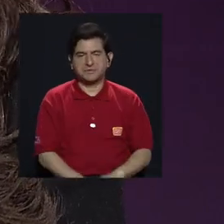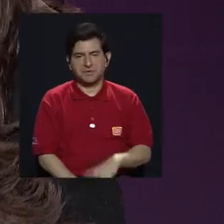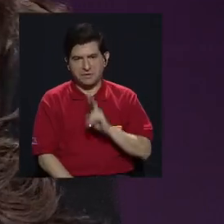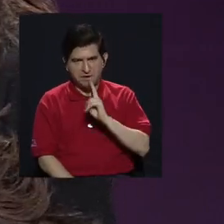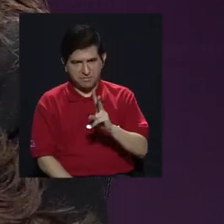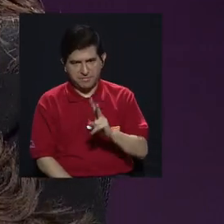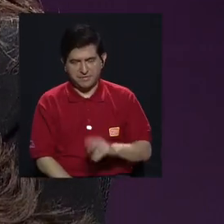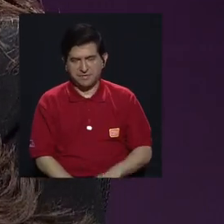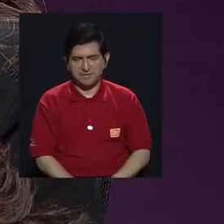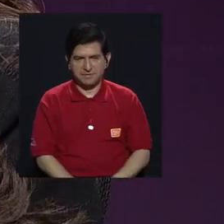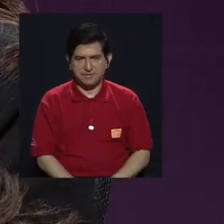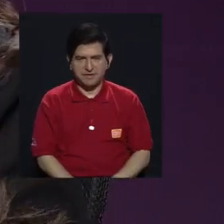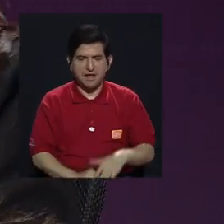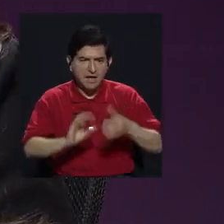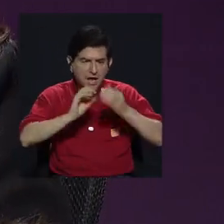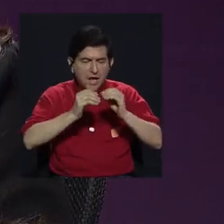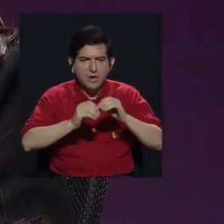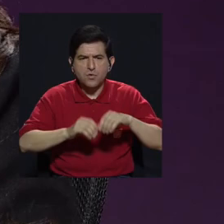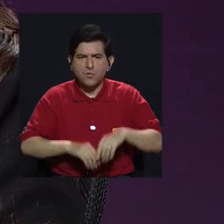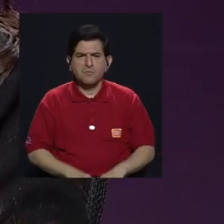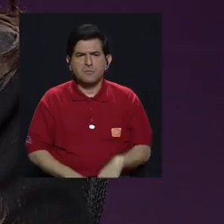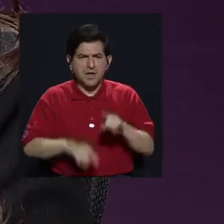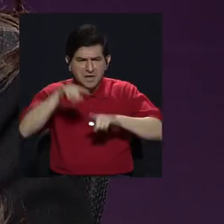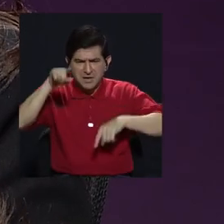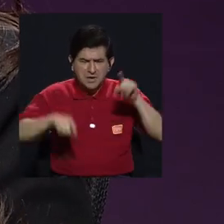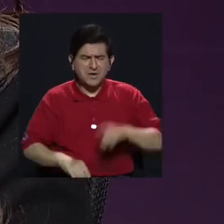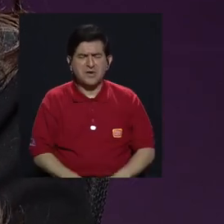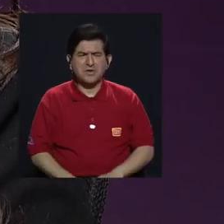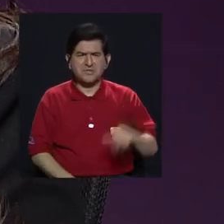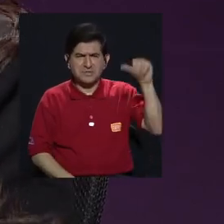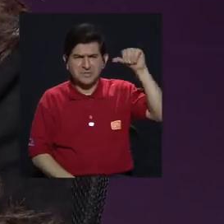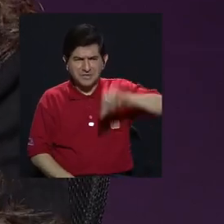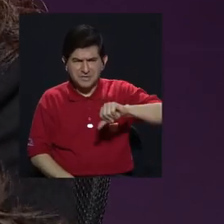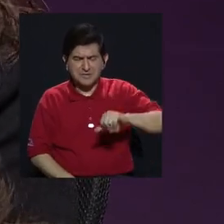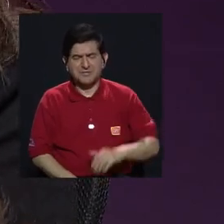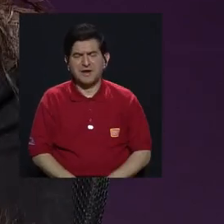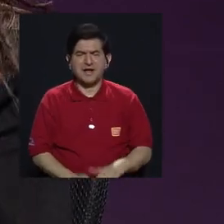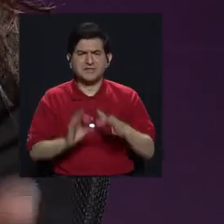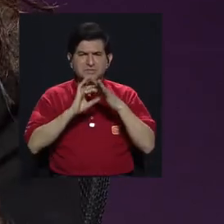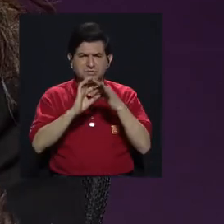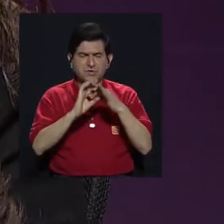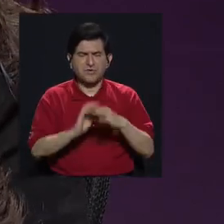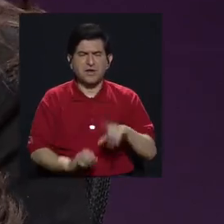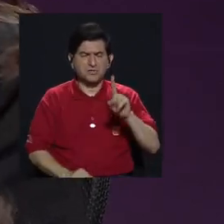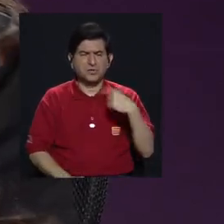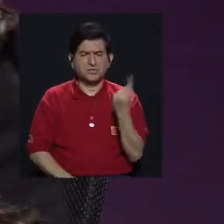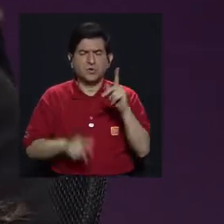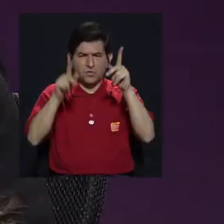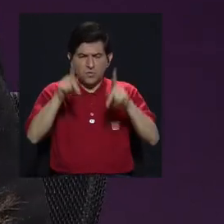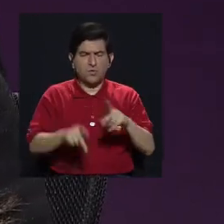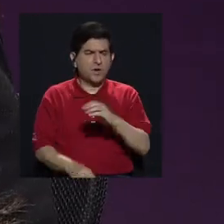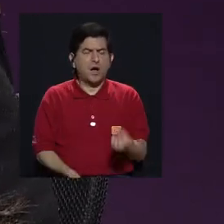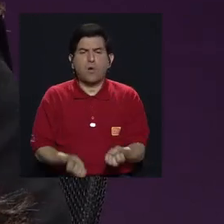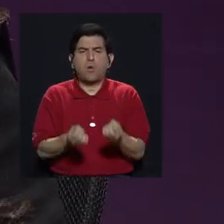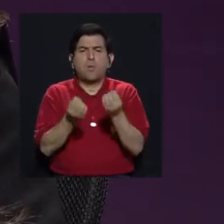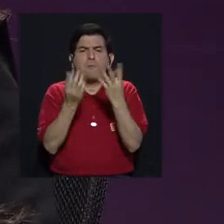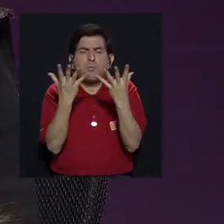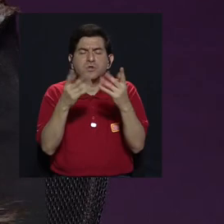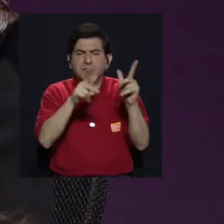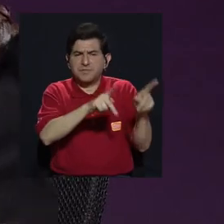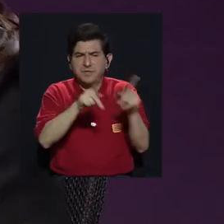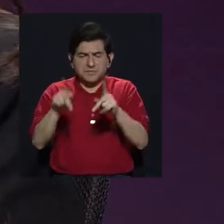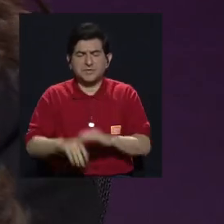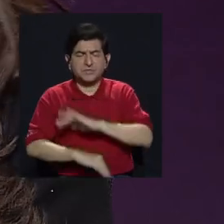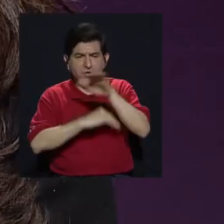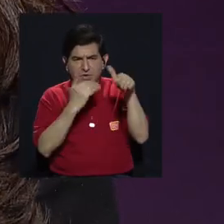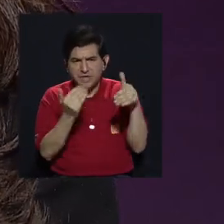sino el índice estadístico, el fracaso de las relaciones monogámicas y las poliamorosas también y las poligámicas, o sea,